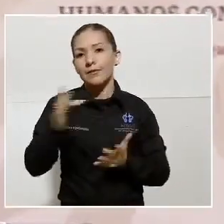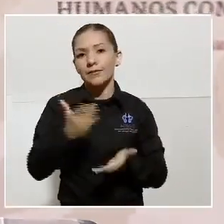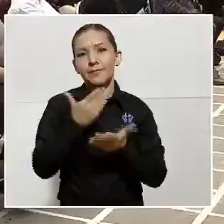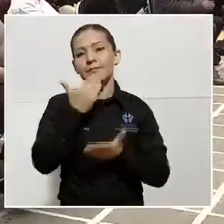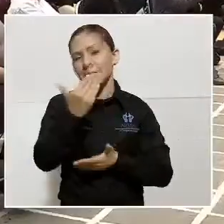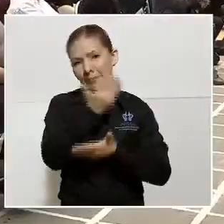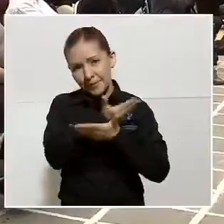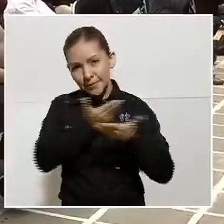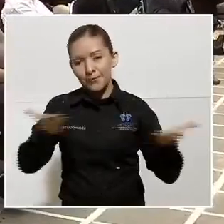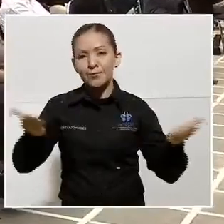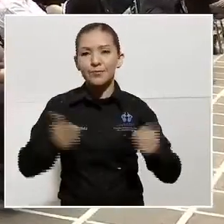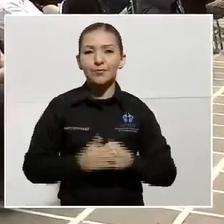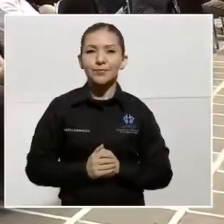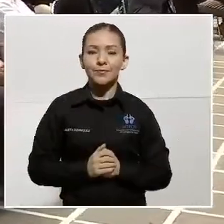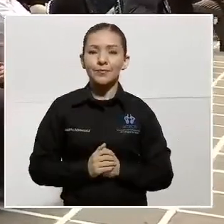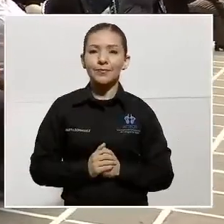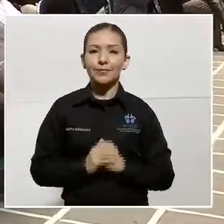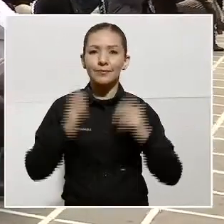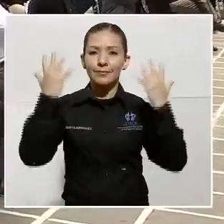bienvenidos.